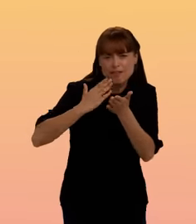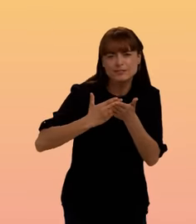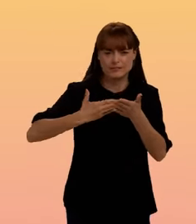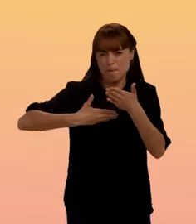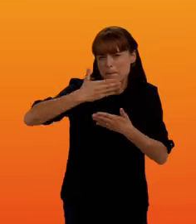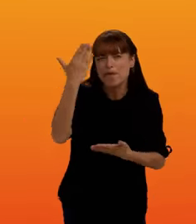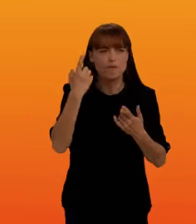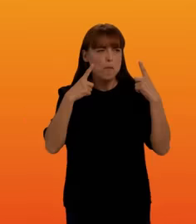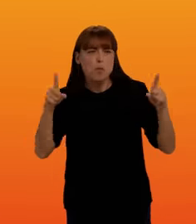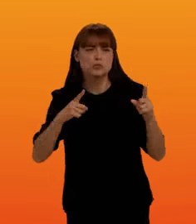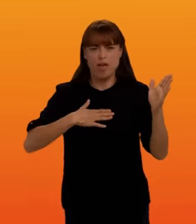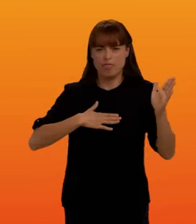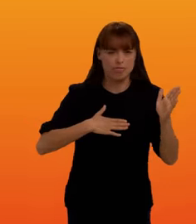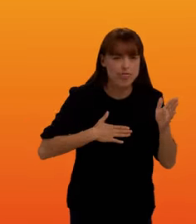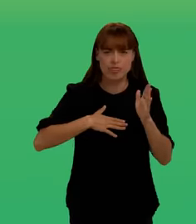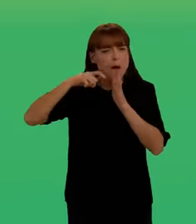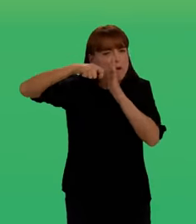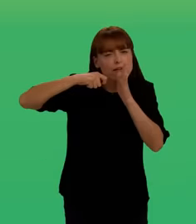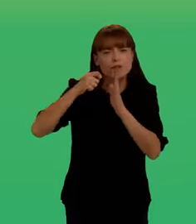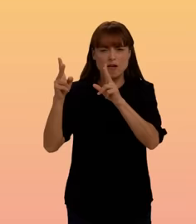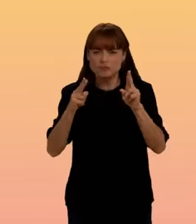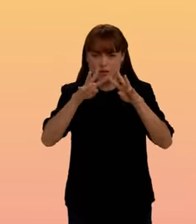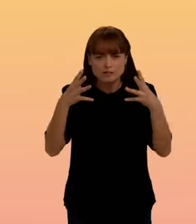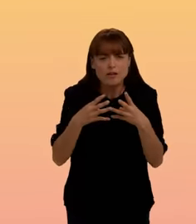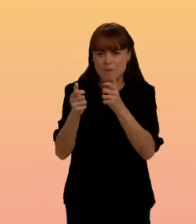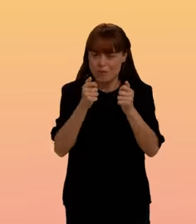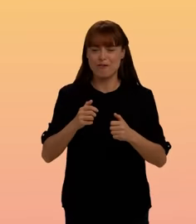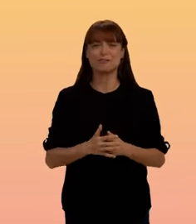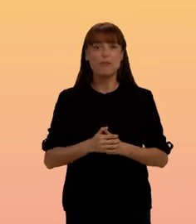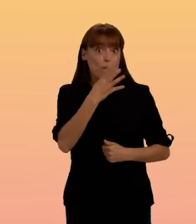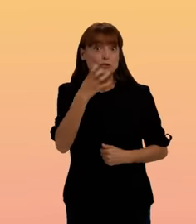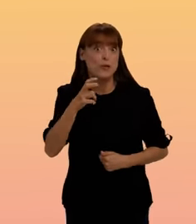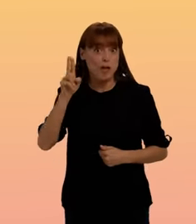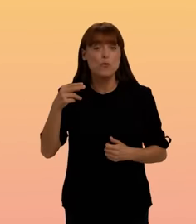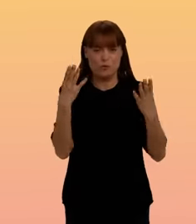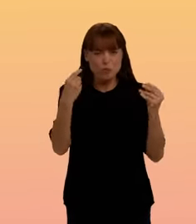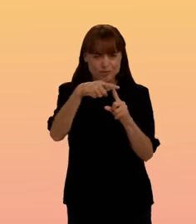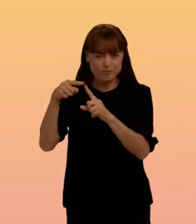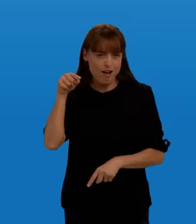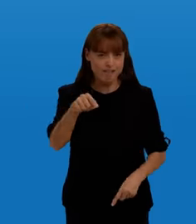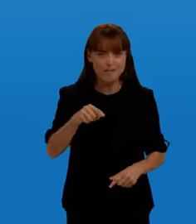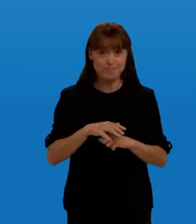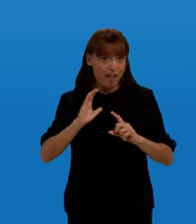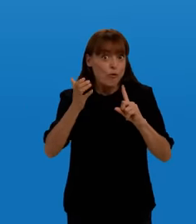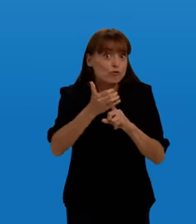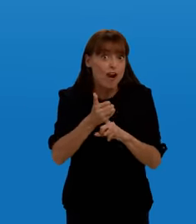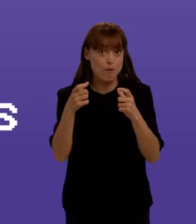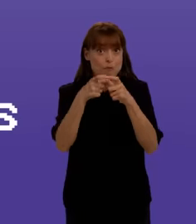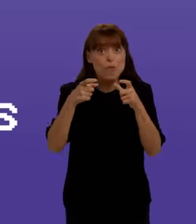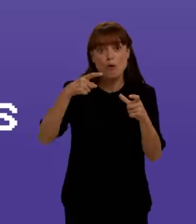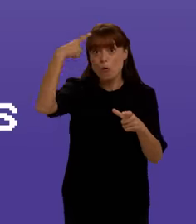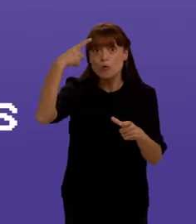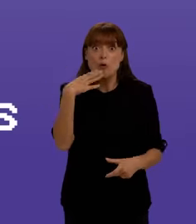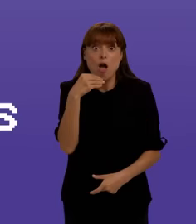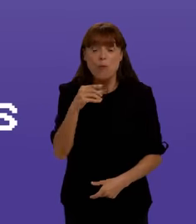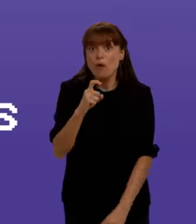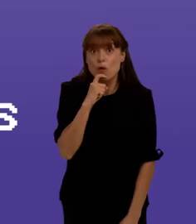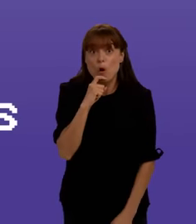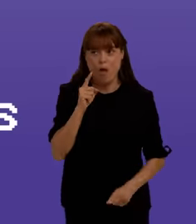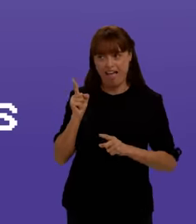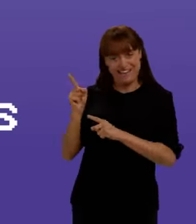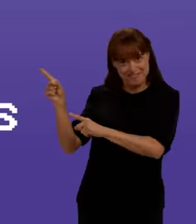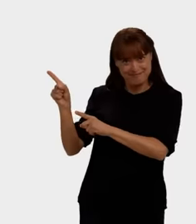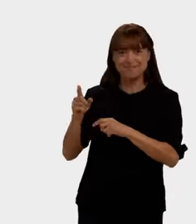conciertos danza música películas y series online videojuegos 400 euros en para mucho consigue tu Bono cultural en Bono